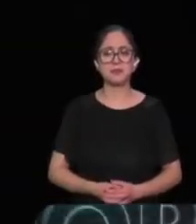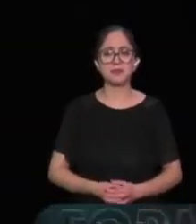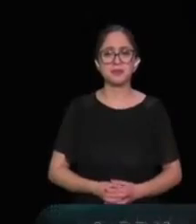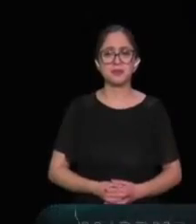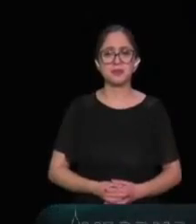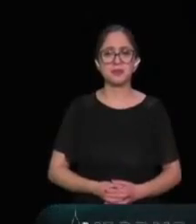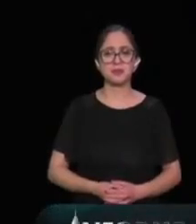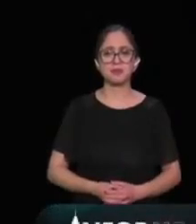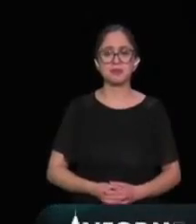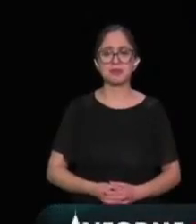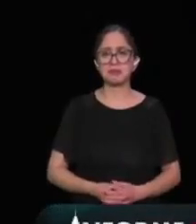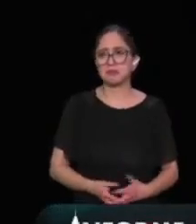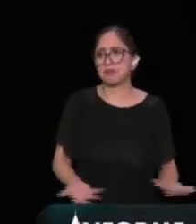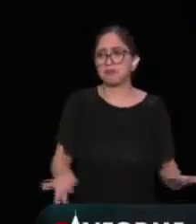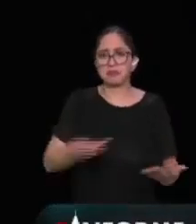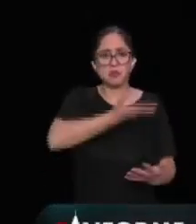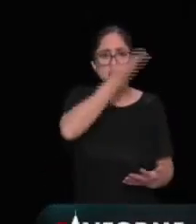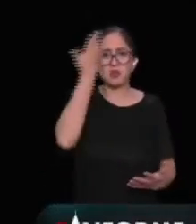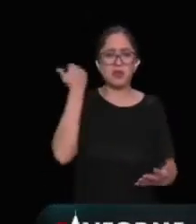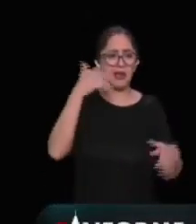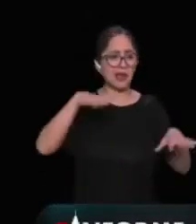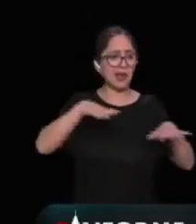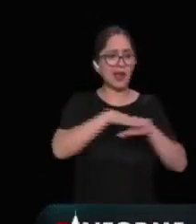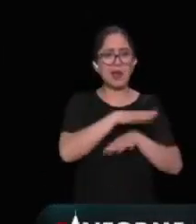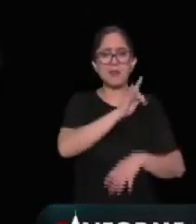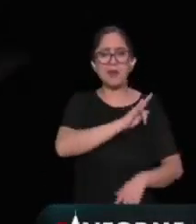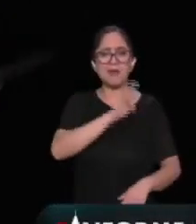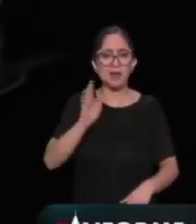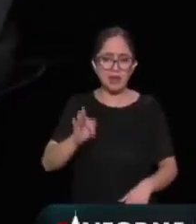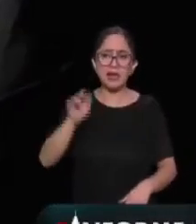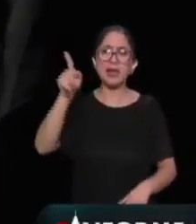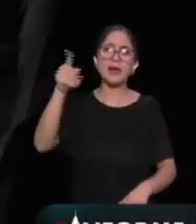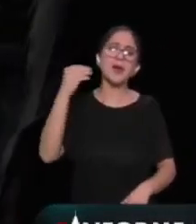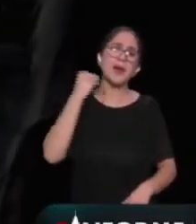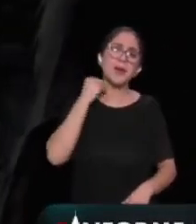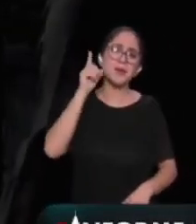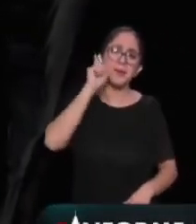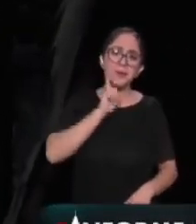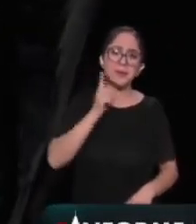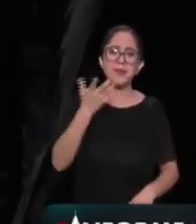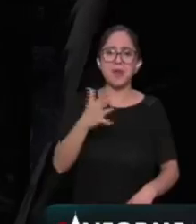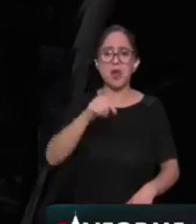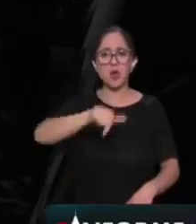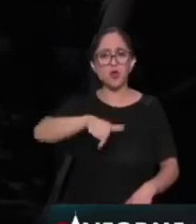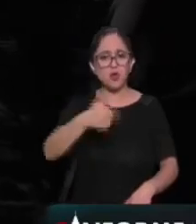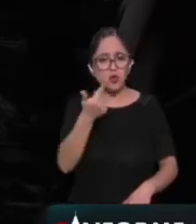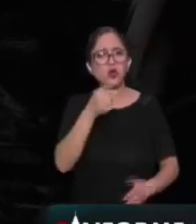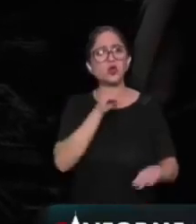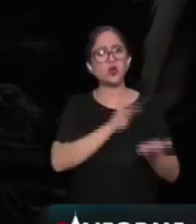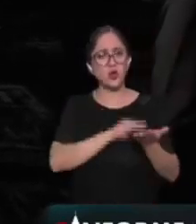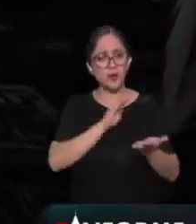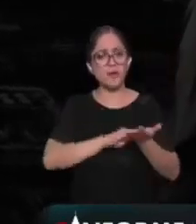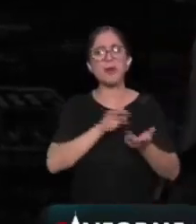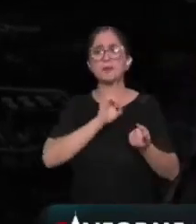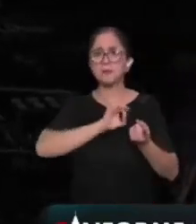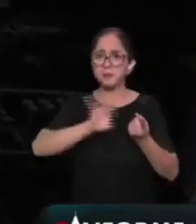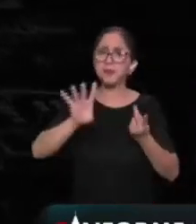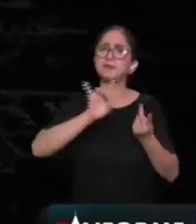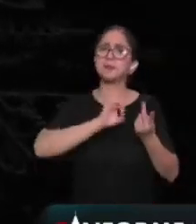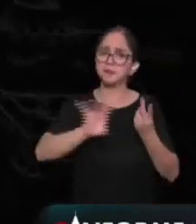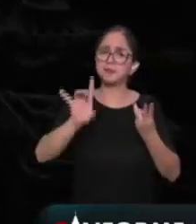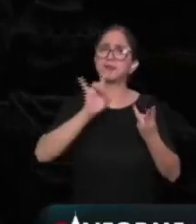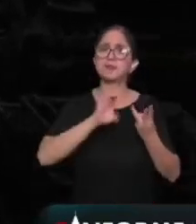No da ninguna razón. Lo único que me dijo la abogada, que ayer todavía a las 12 estaban mandando información que